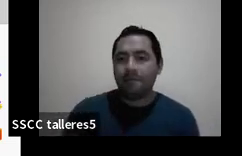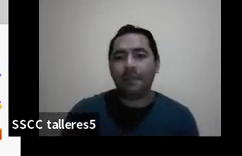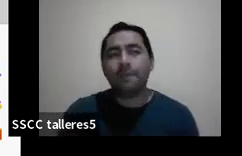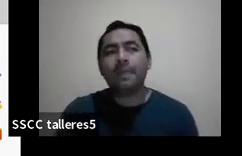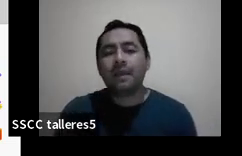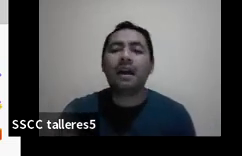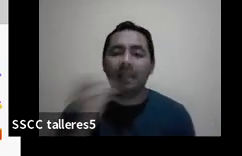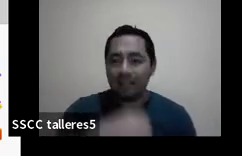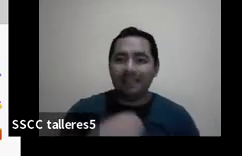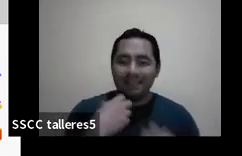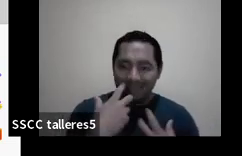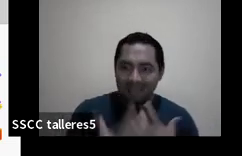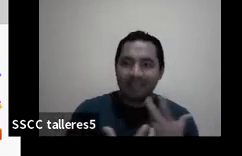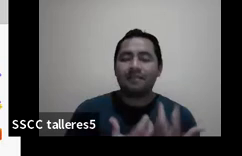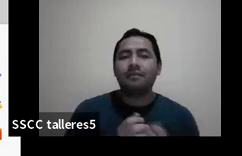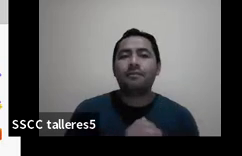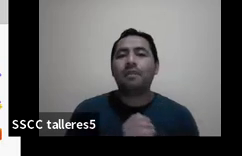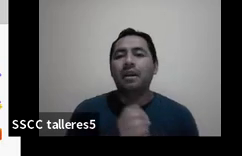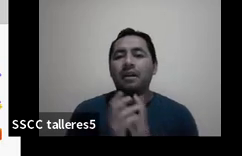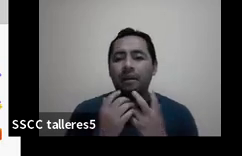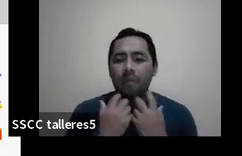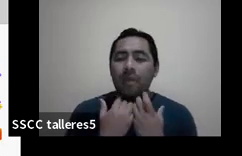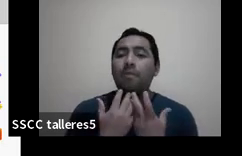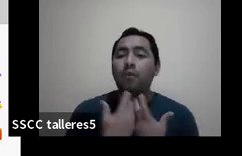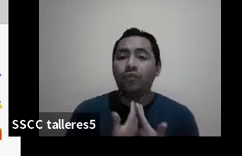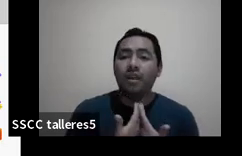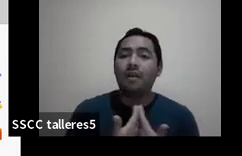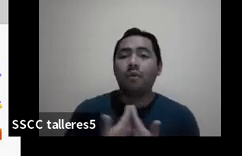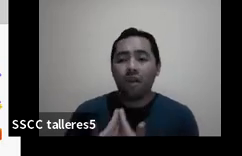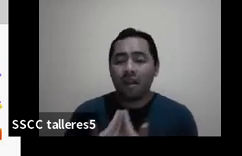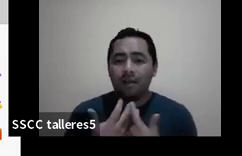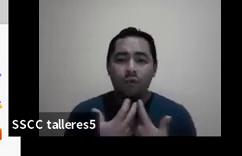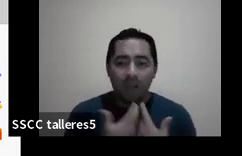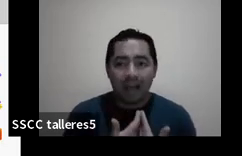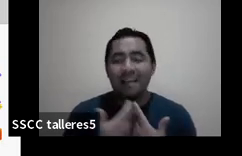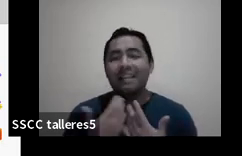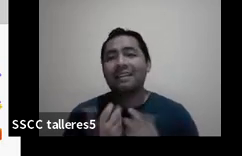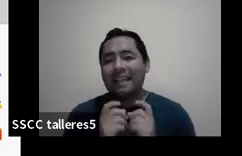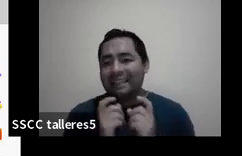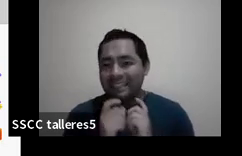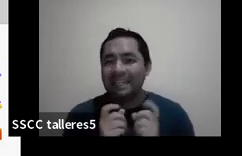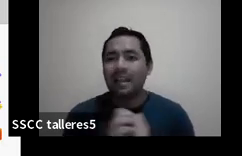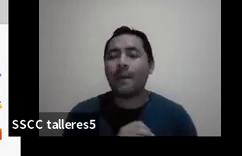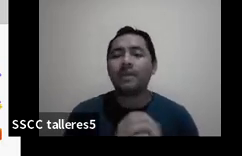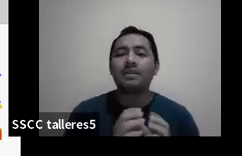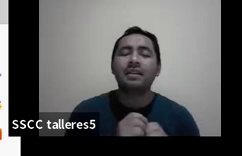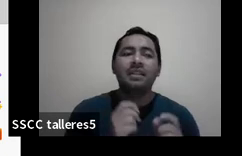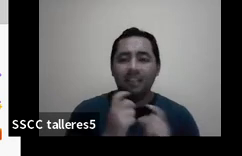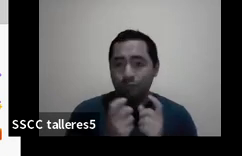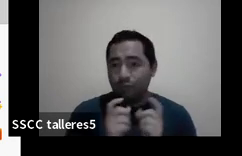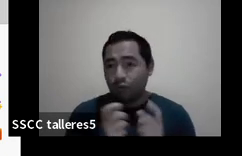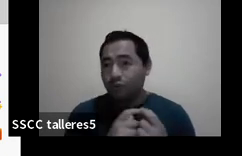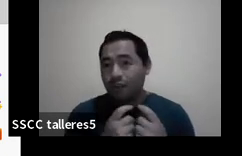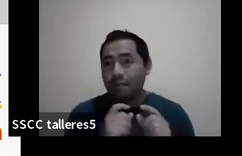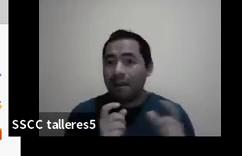hablar, ¿ya? Ahí les enseñan, ¿no? Para que puedan pronunciar las vocales, las sílabas,